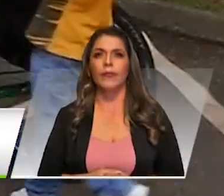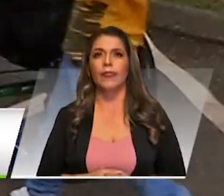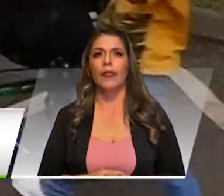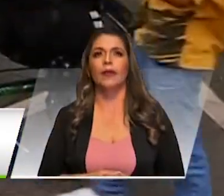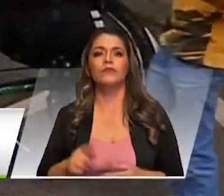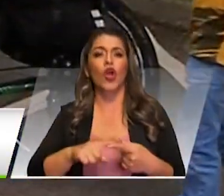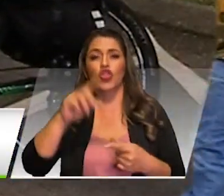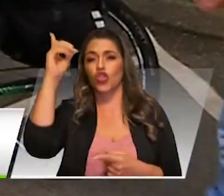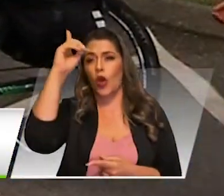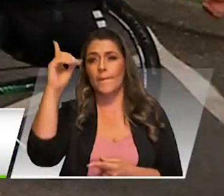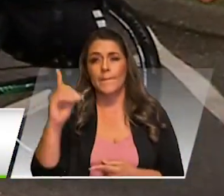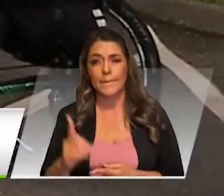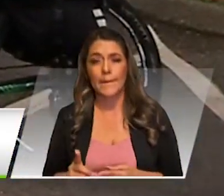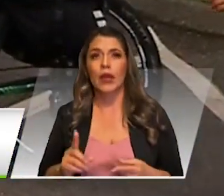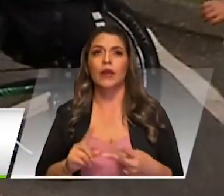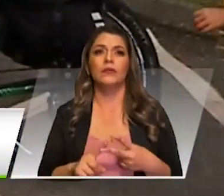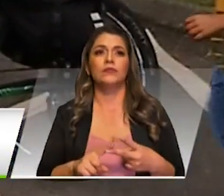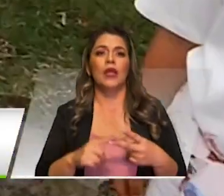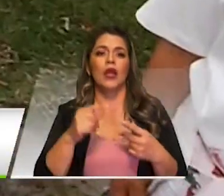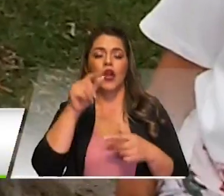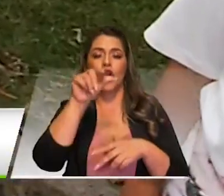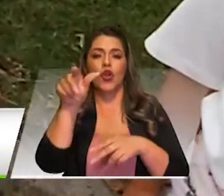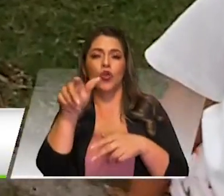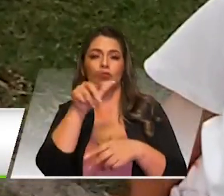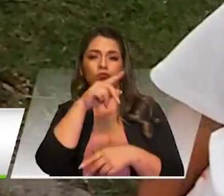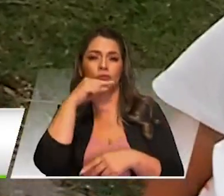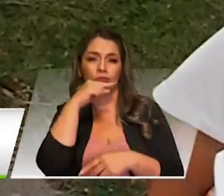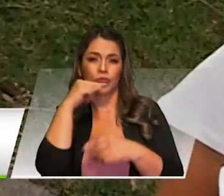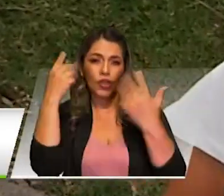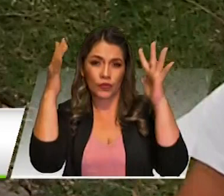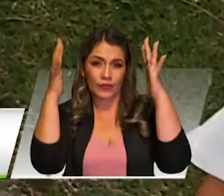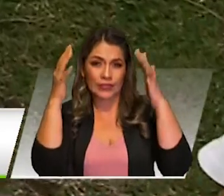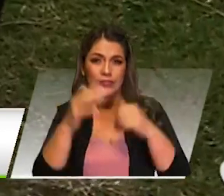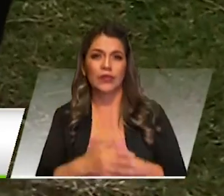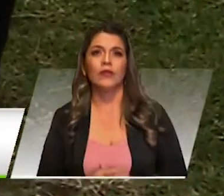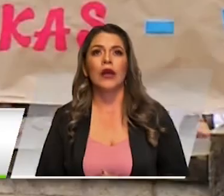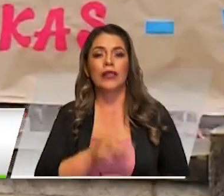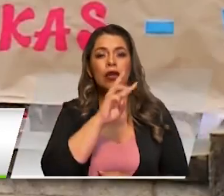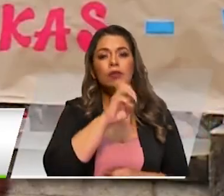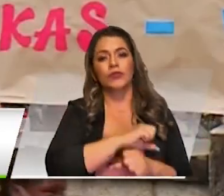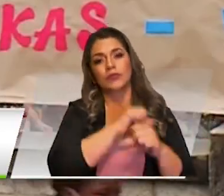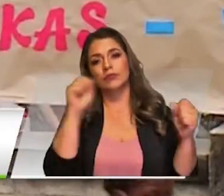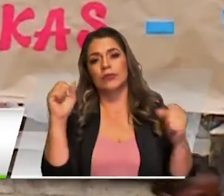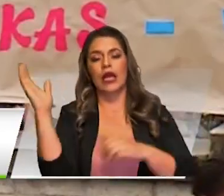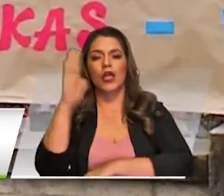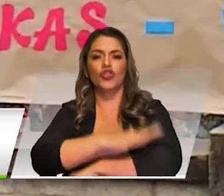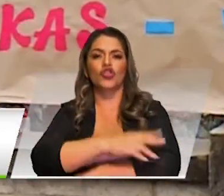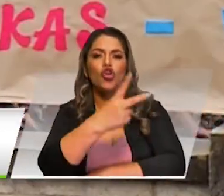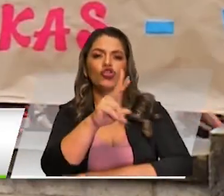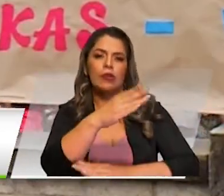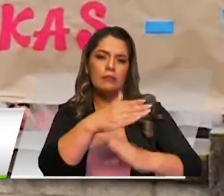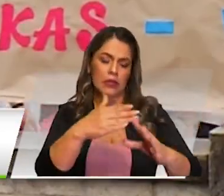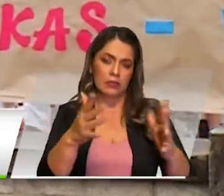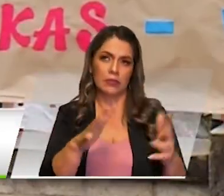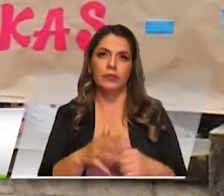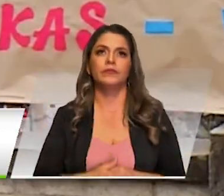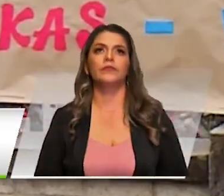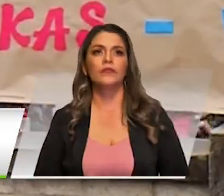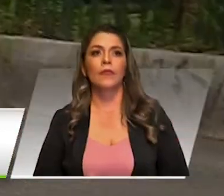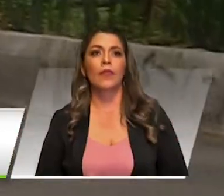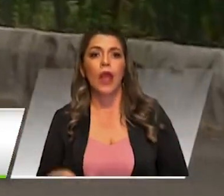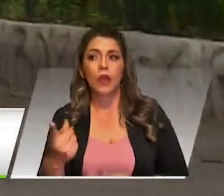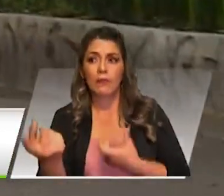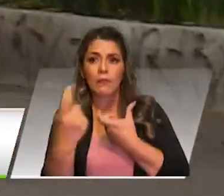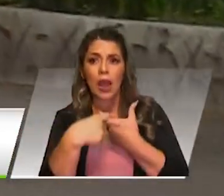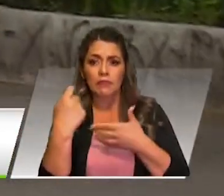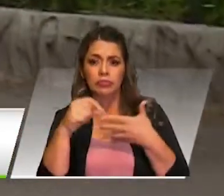son los domingos y cuando hay festivos en un horario específico que es desde las 8 hasta las 12 y media del día. No hay requisitos para